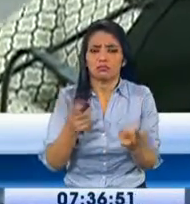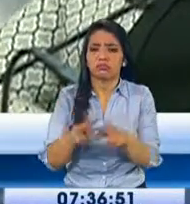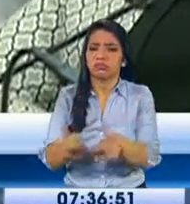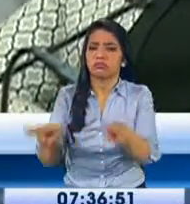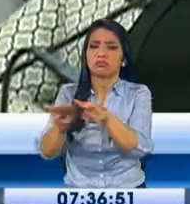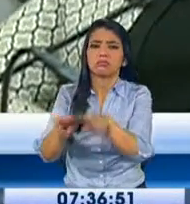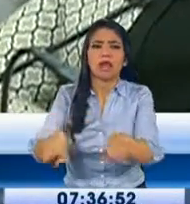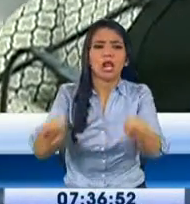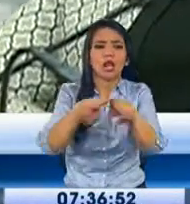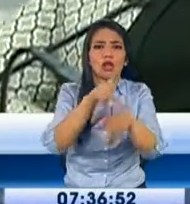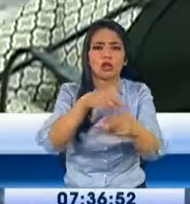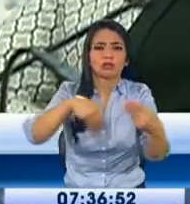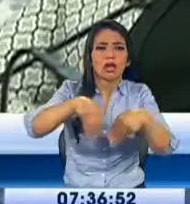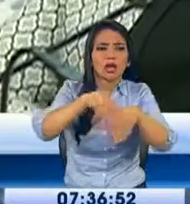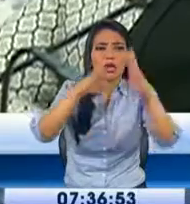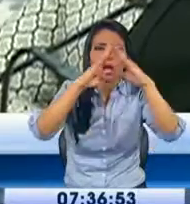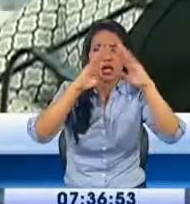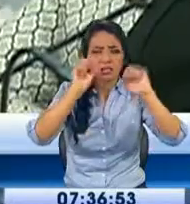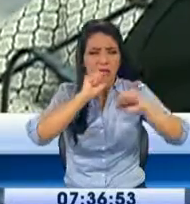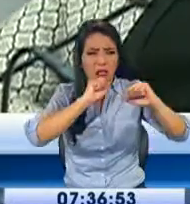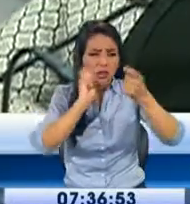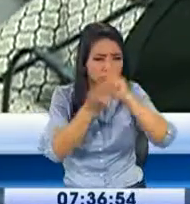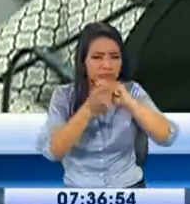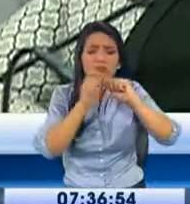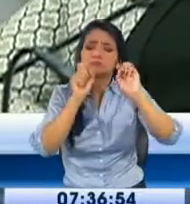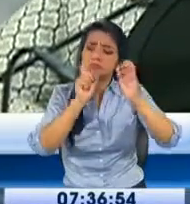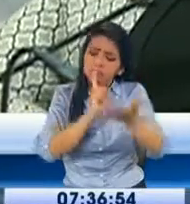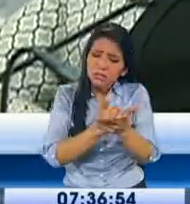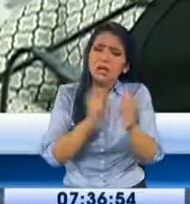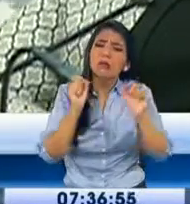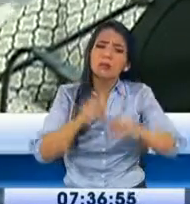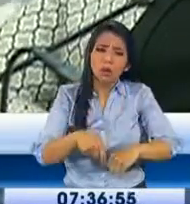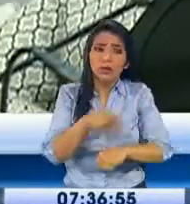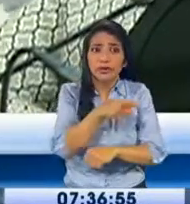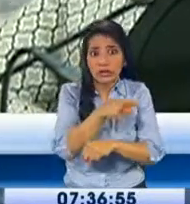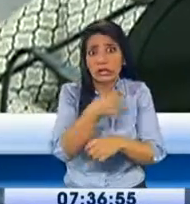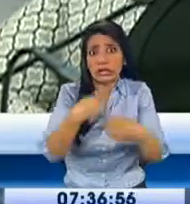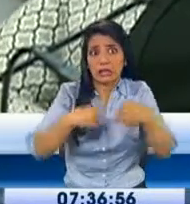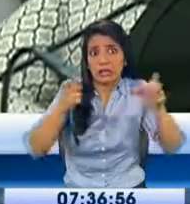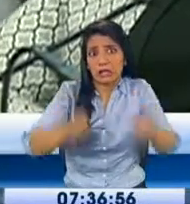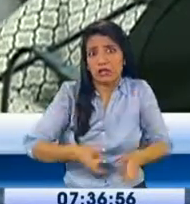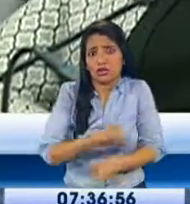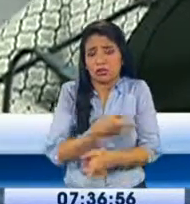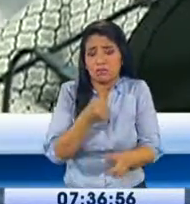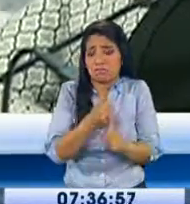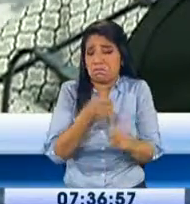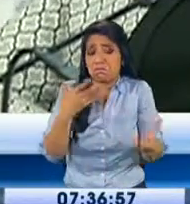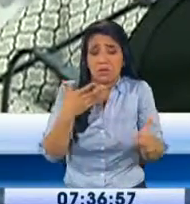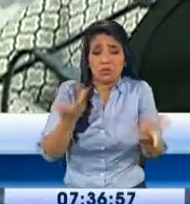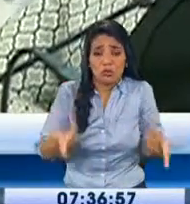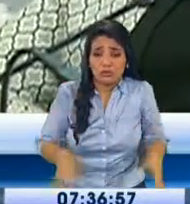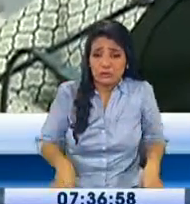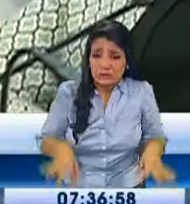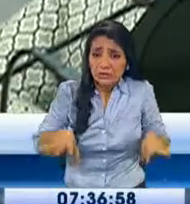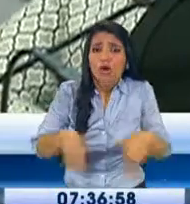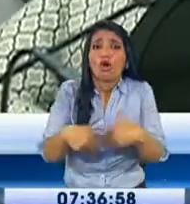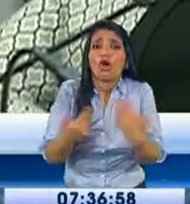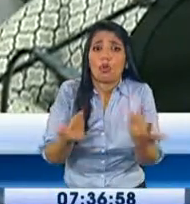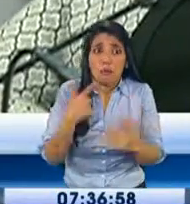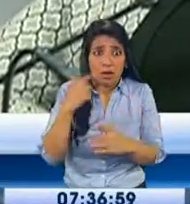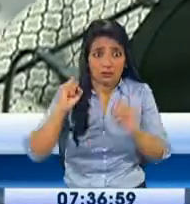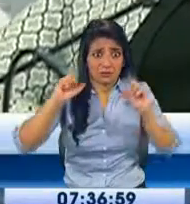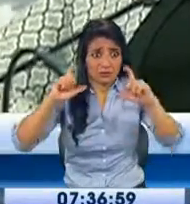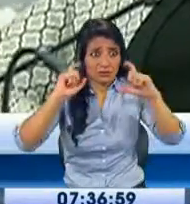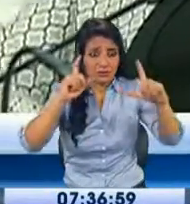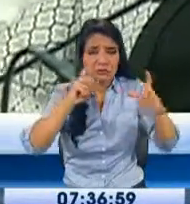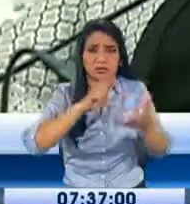catastral, nos damos cuenta que puede haber una afectación importante a los bolsillos de los quiteños. Y que esa afectación muy importante a los bolsillos de los quiteños únicamente